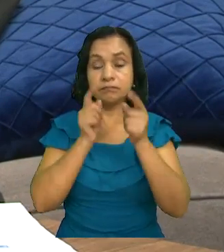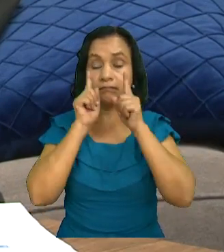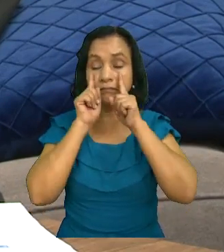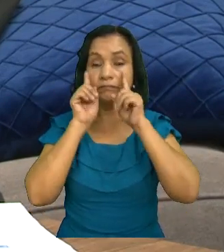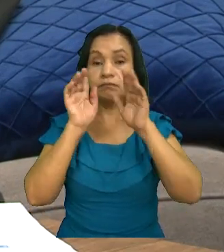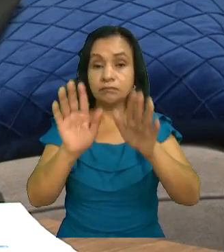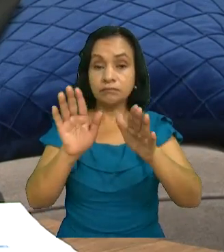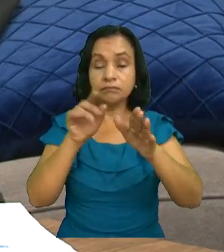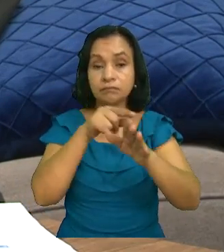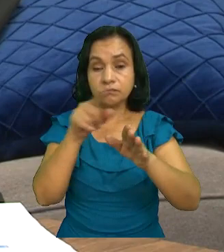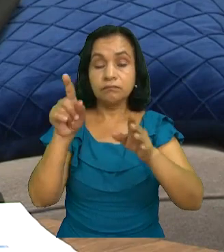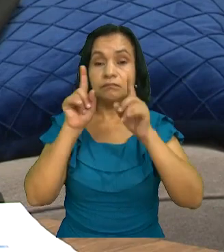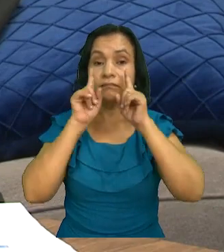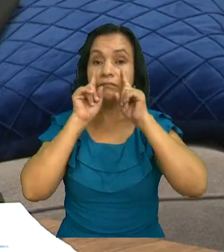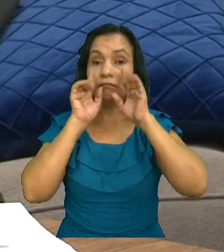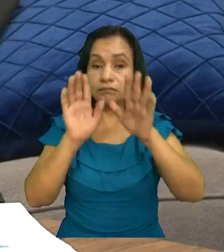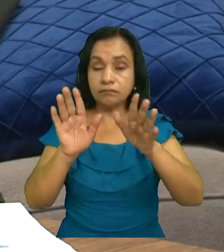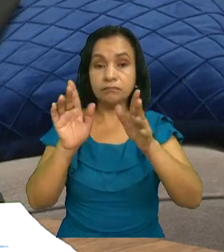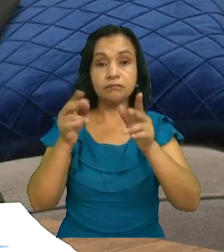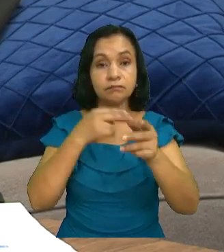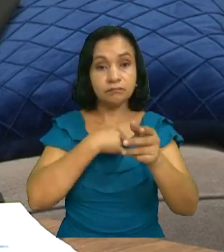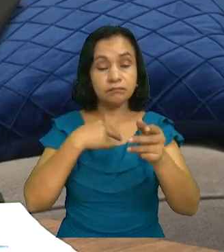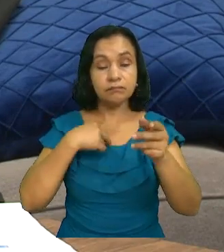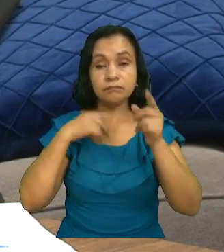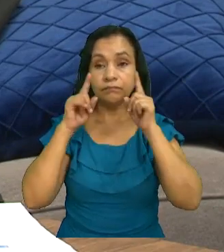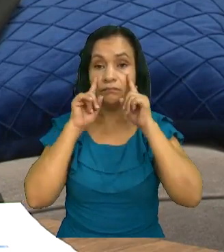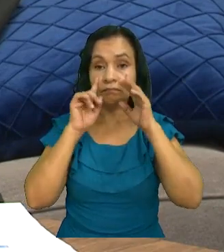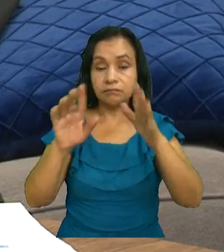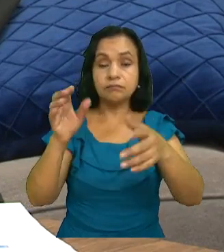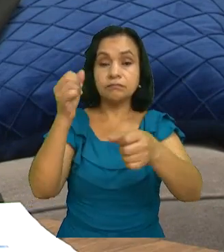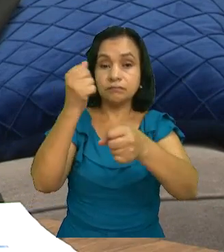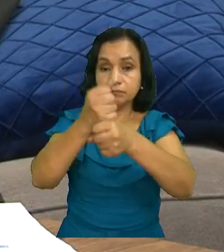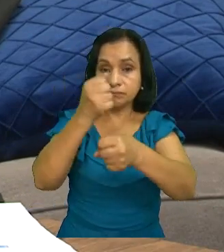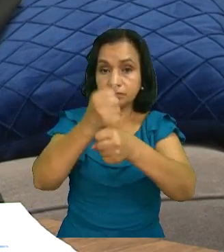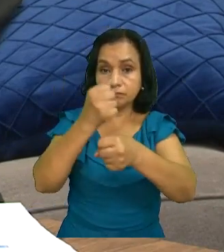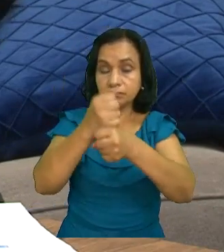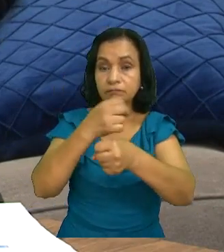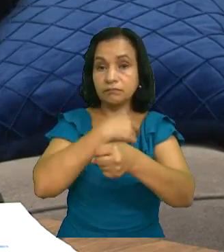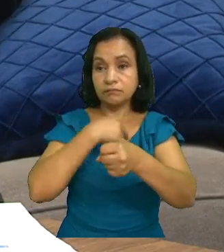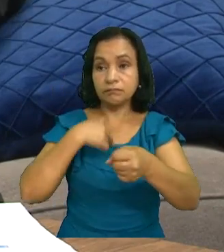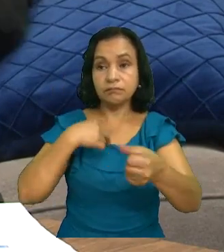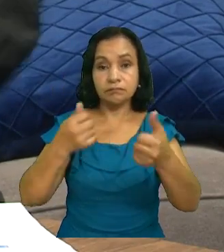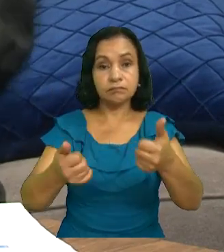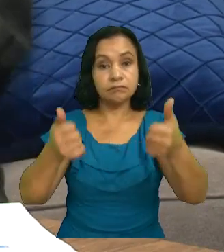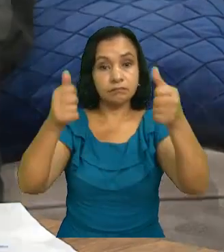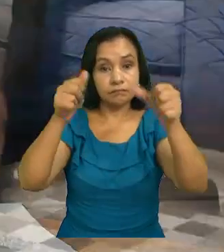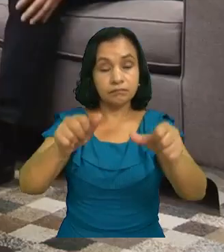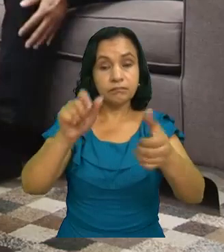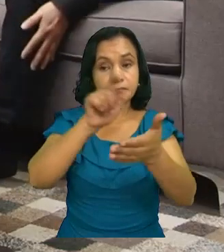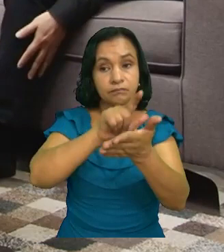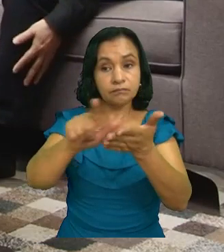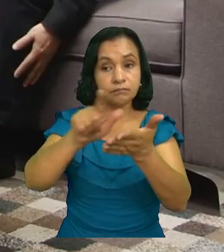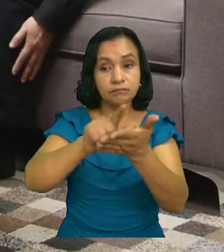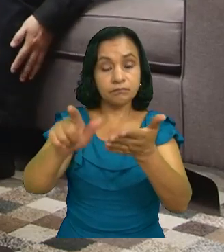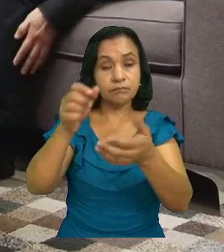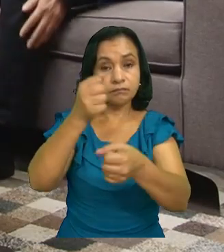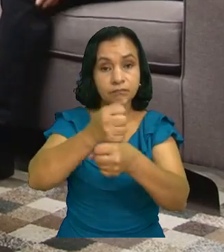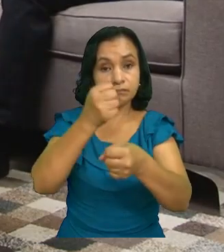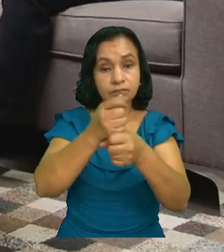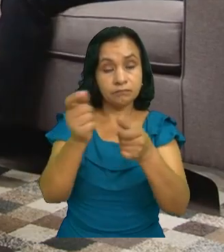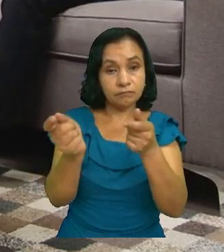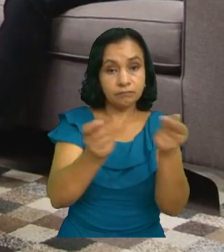protección, ¿verdad?, y de seguridad laboral que están establecidas, de higiene y seguridad laboral que